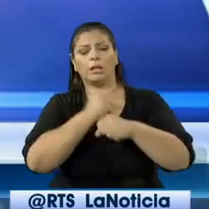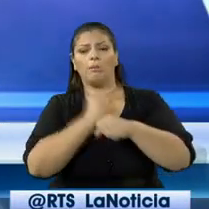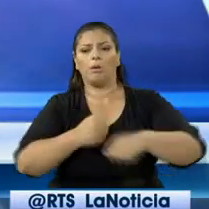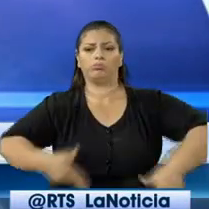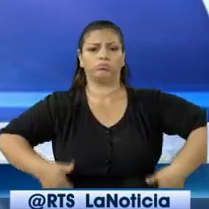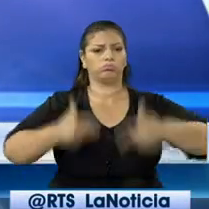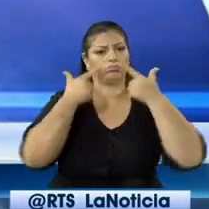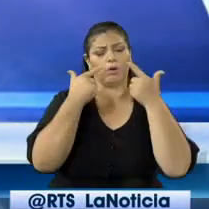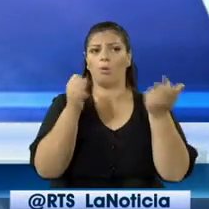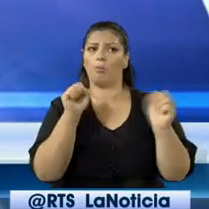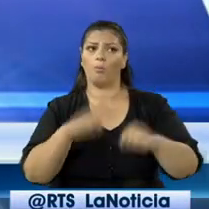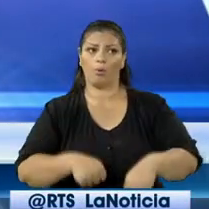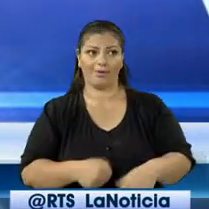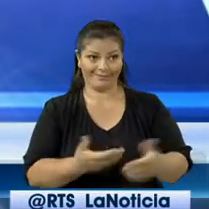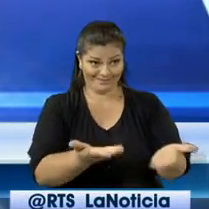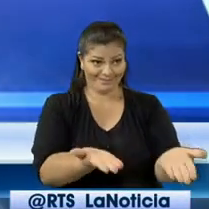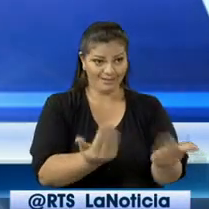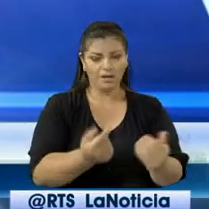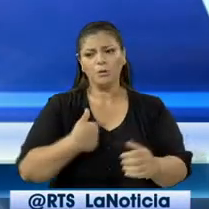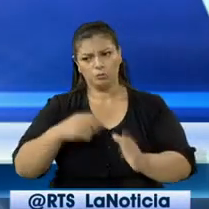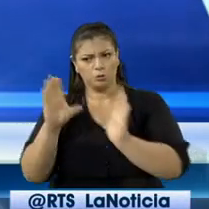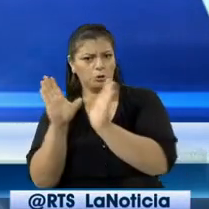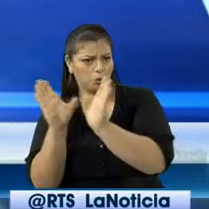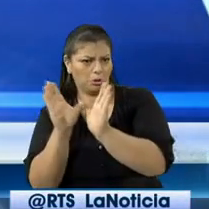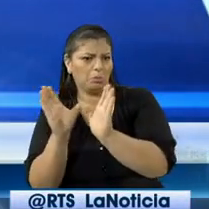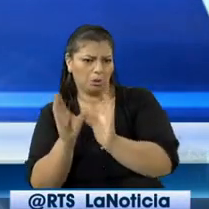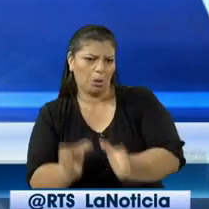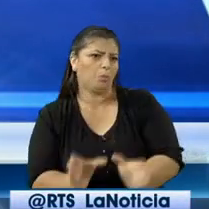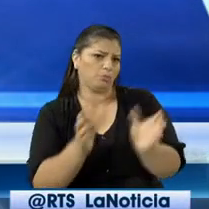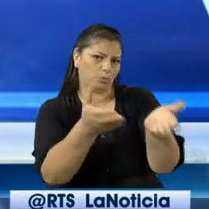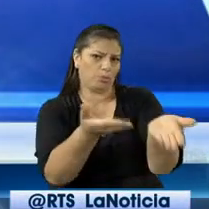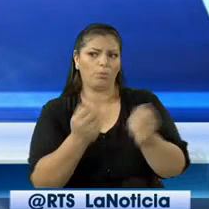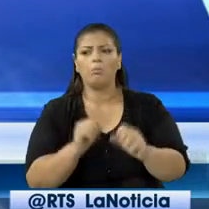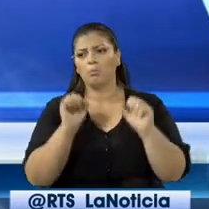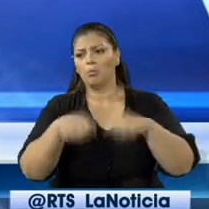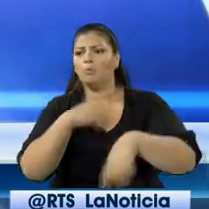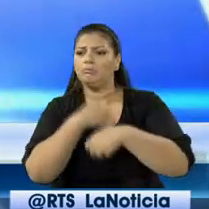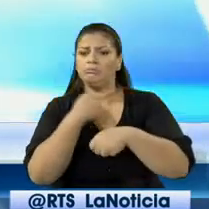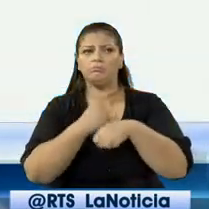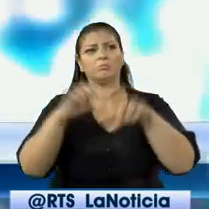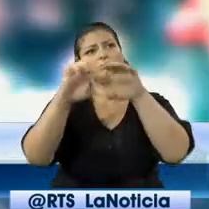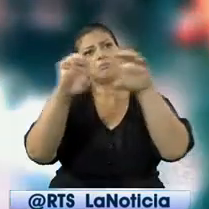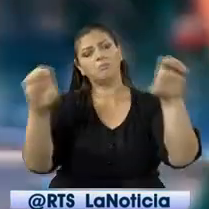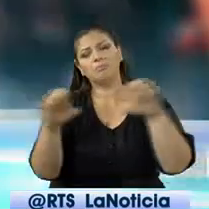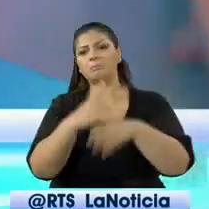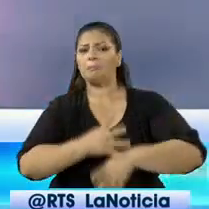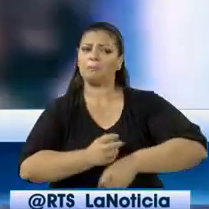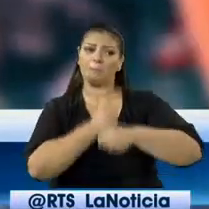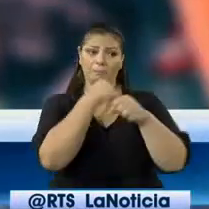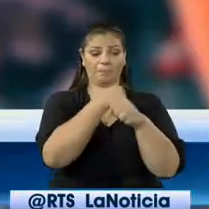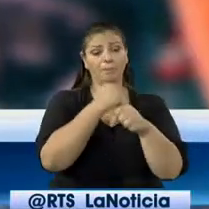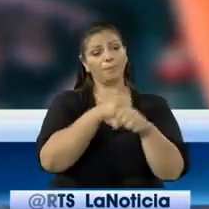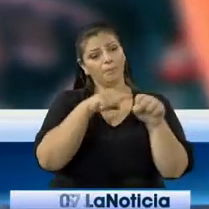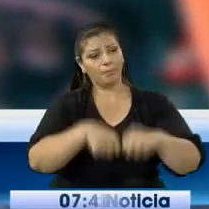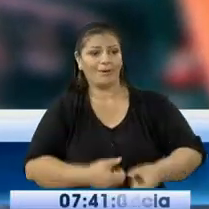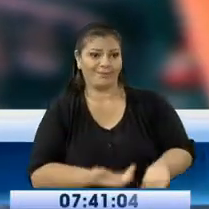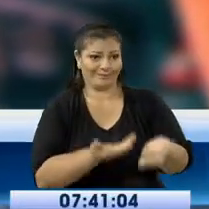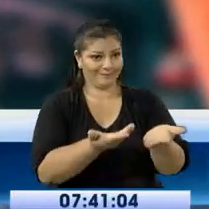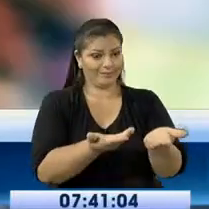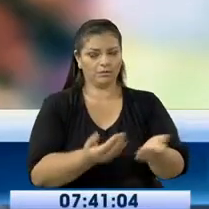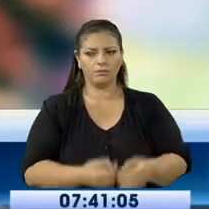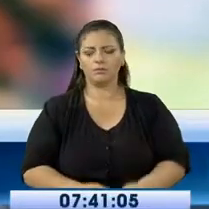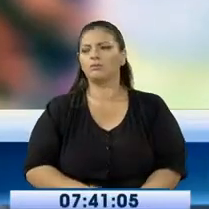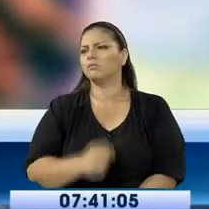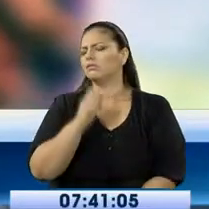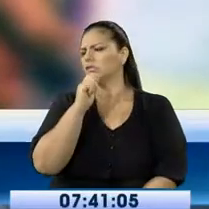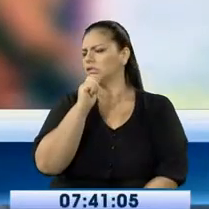otorgado unos certificados de haber hecho el curso para que ellos puedan ingresar a las compañías de seguridad. Los afectados denunciaron que al verificar el